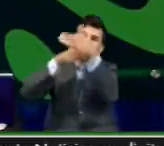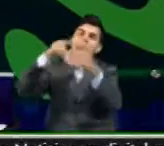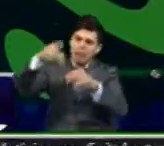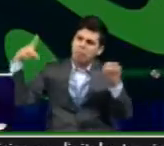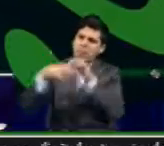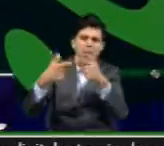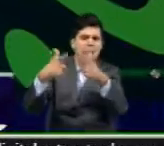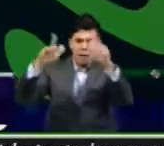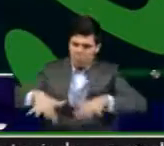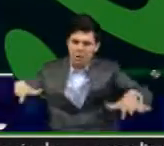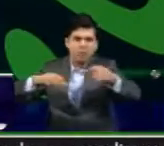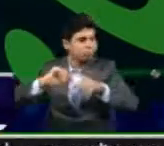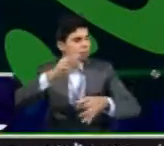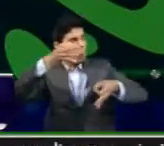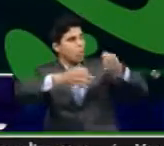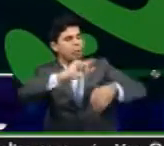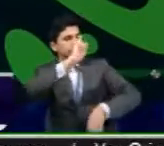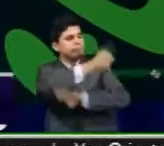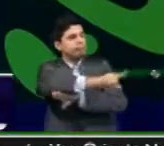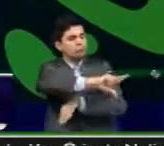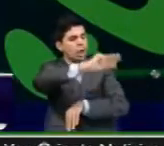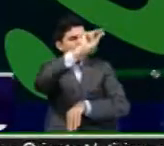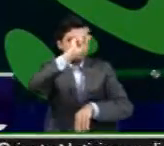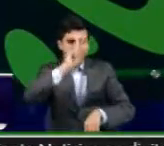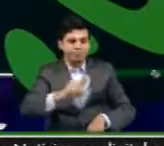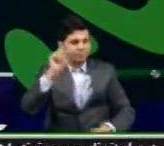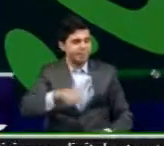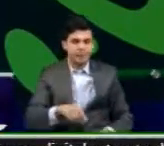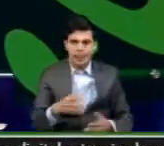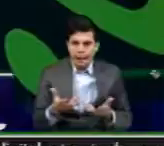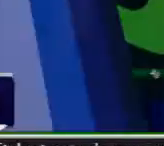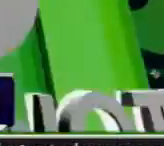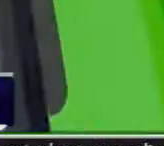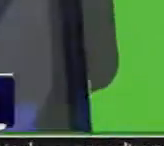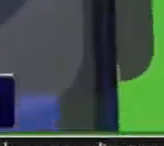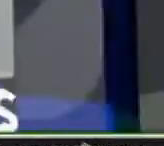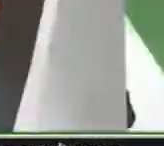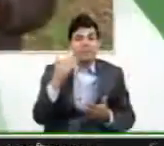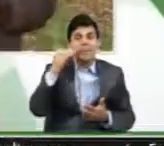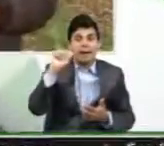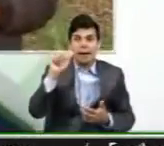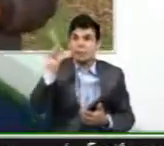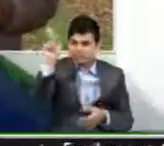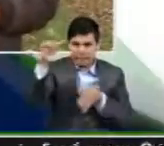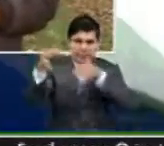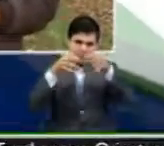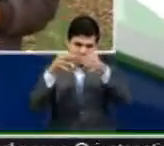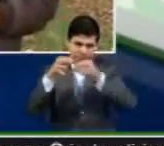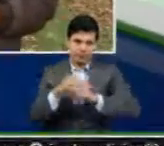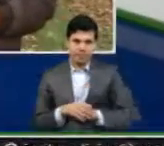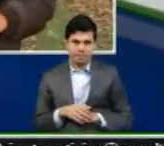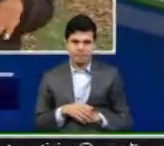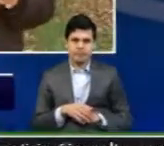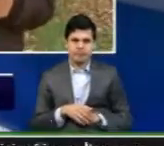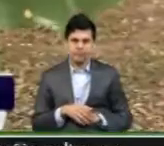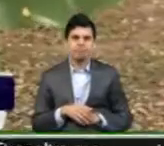y nuevamente con la periodista para obra romeros hola buenas tardes qué significa esto adelante compañeros muy buenas